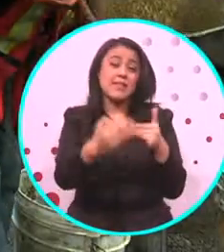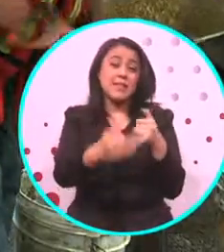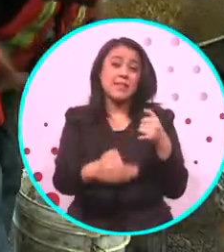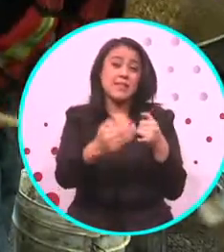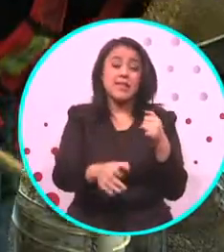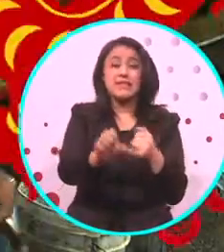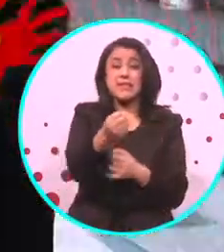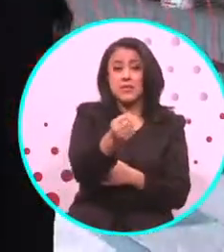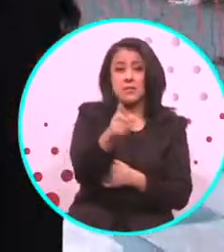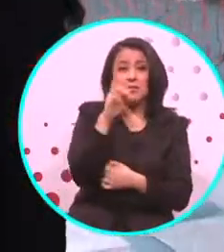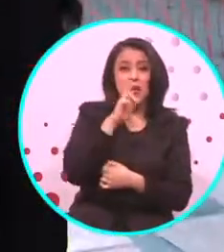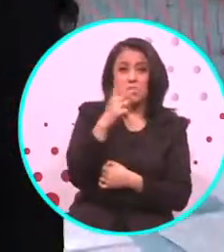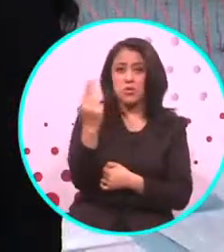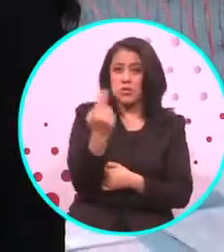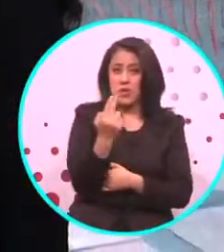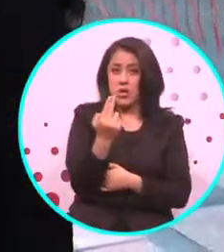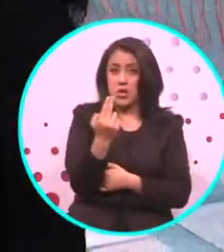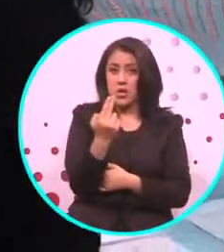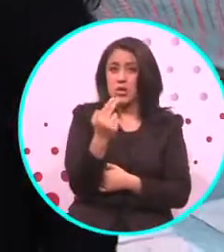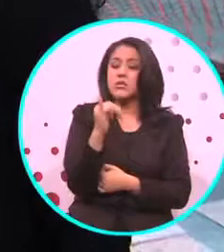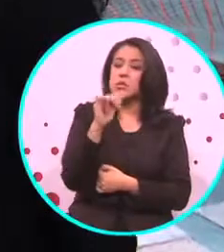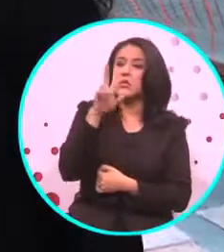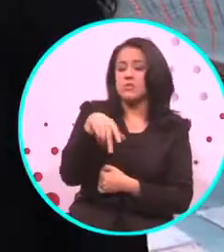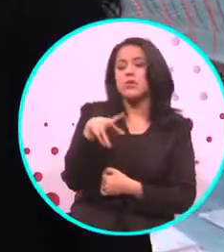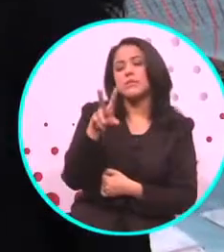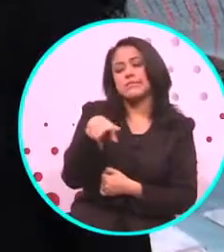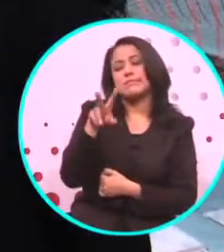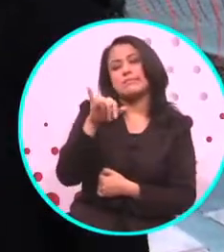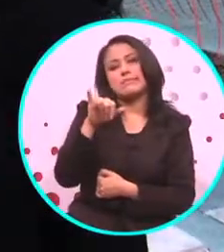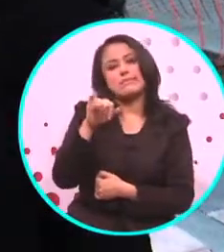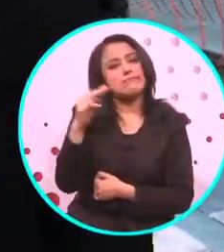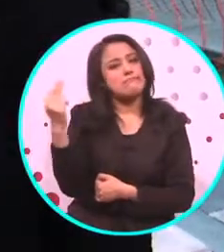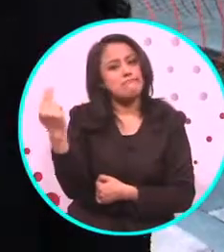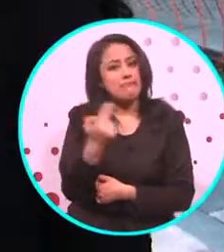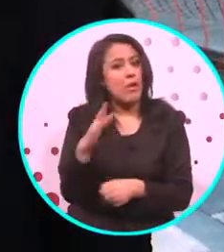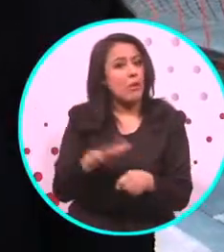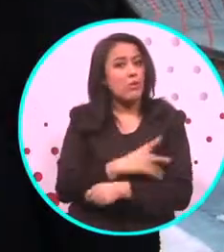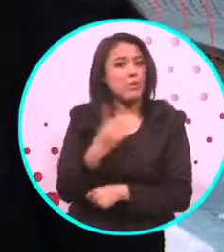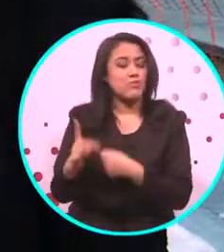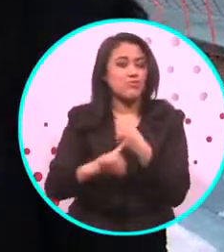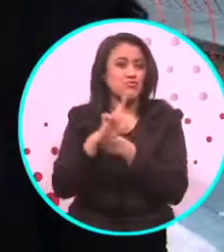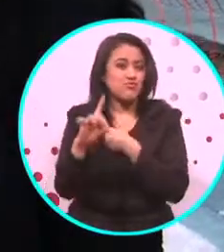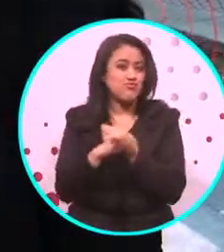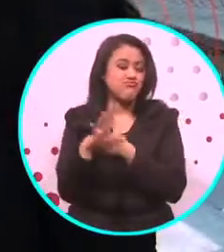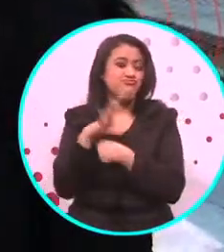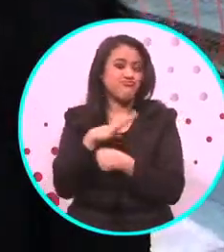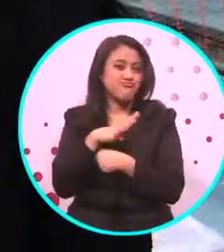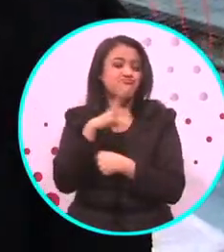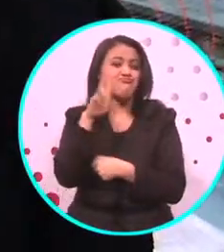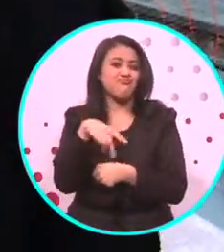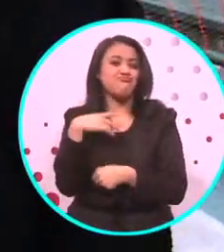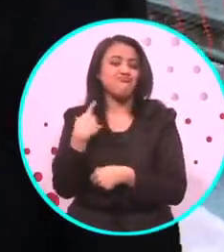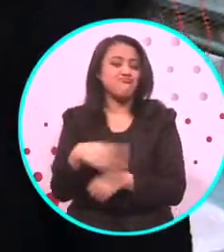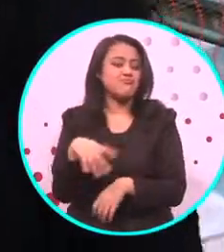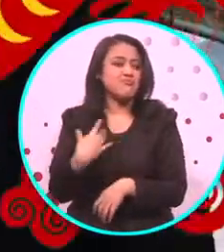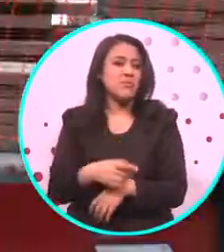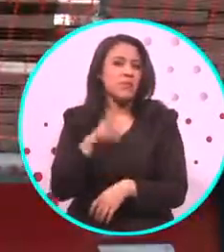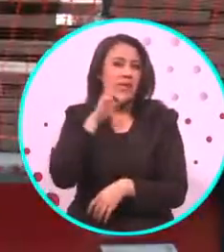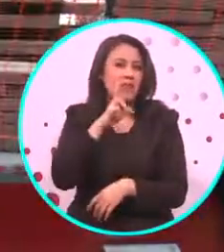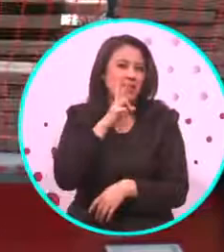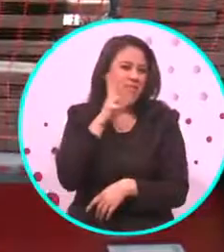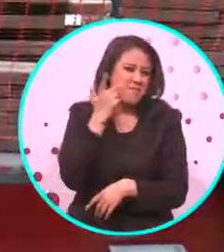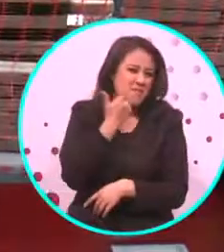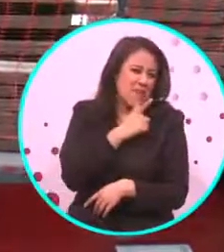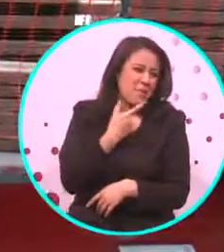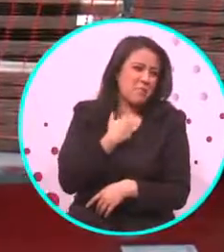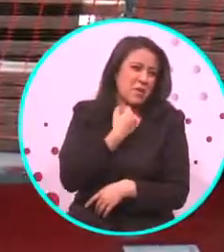poco le hacía falta? Honestamente, sí, porque ya estaba muy dañado. Ya se veía mal. Sí, ya se veía viejito. Pues